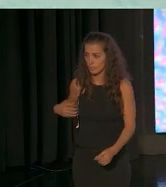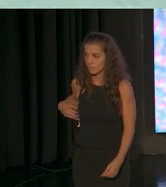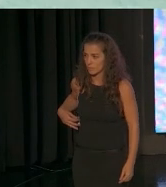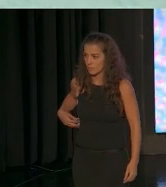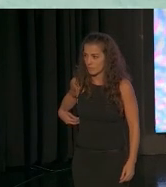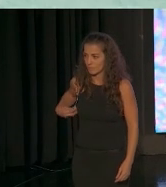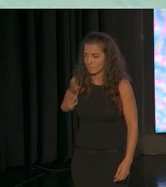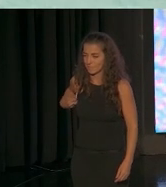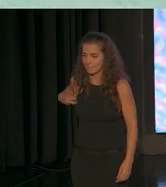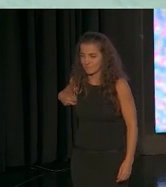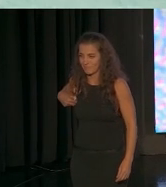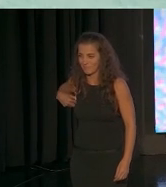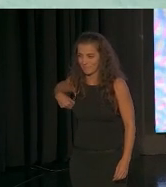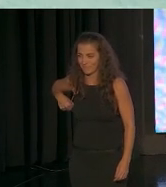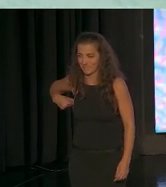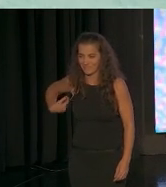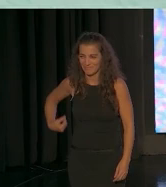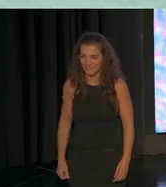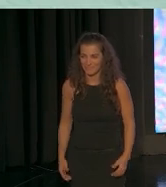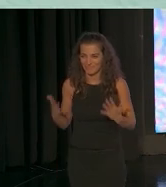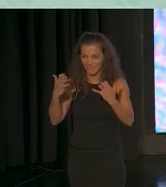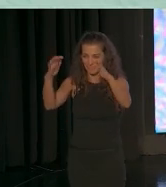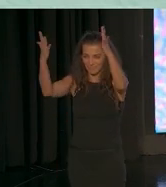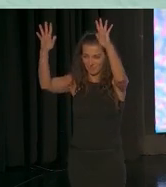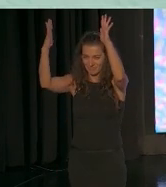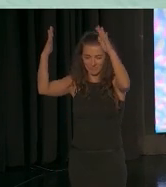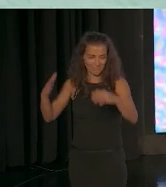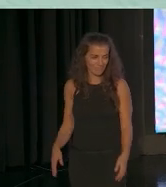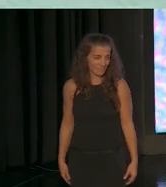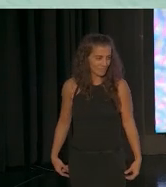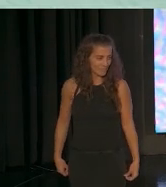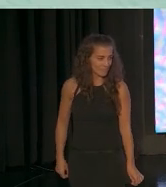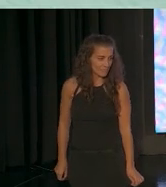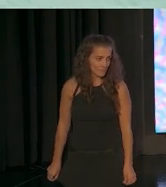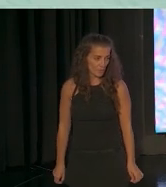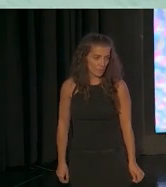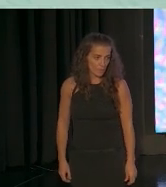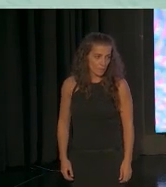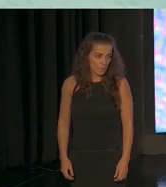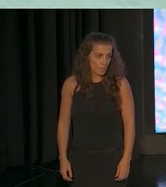Thank you.